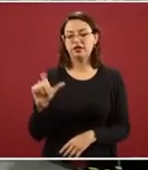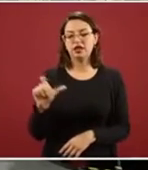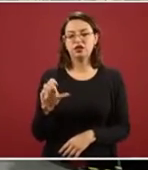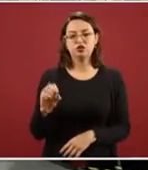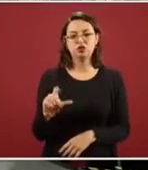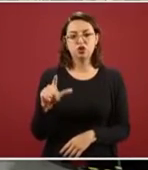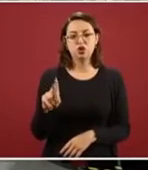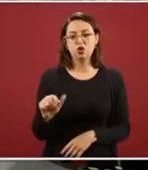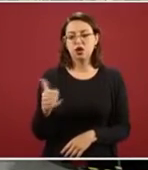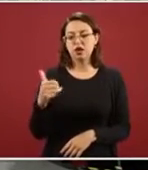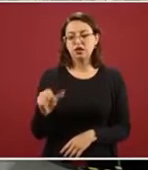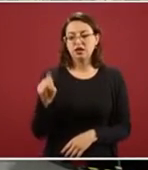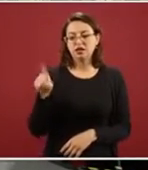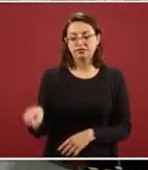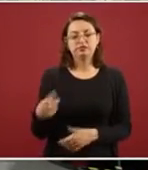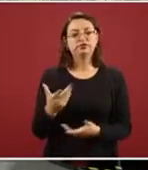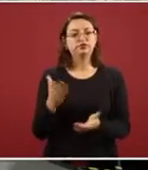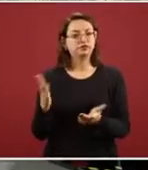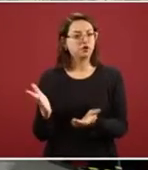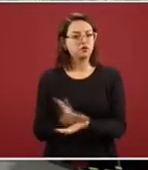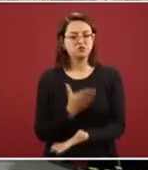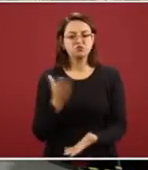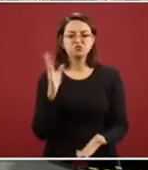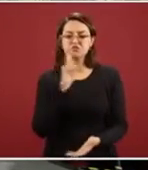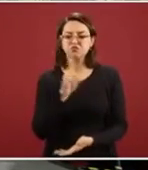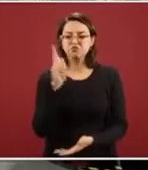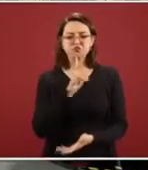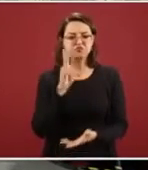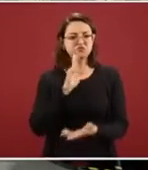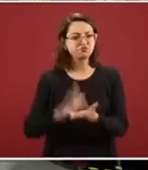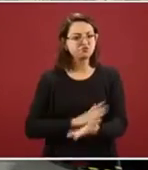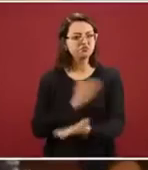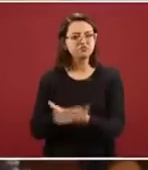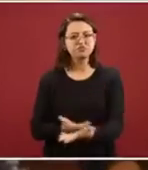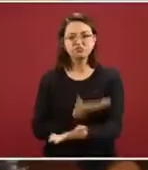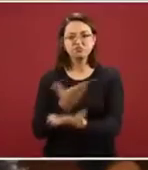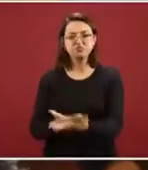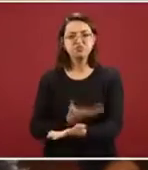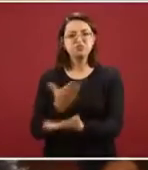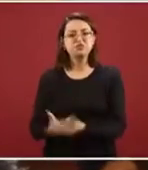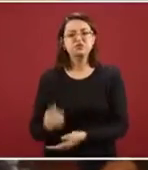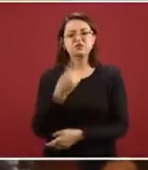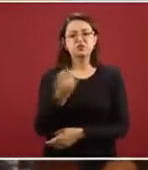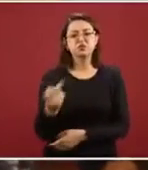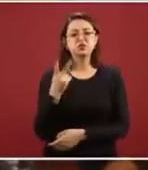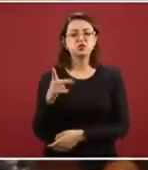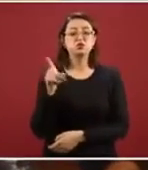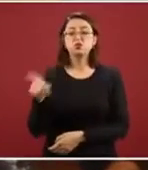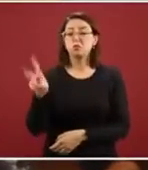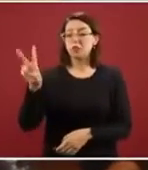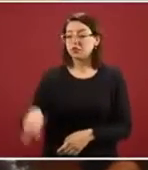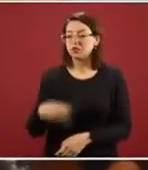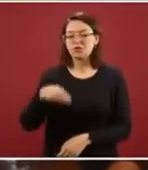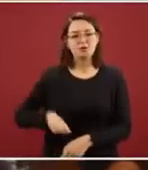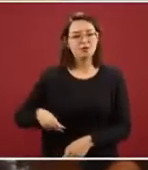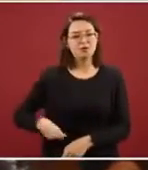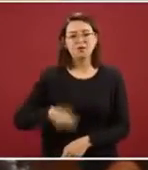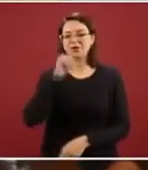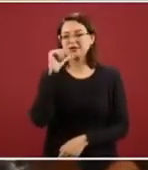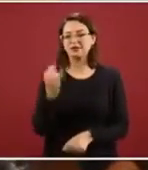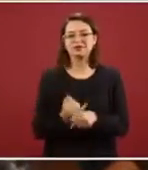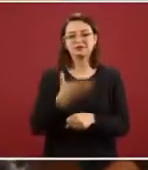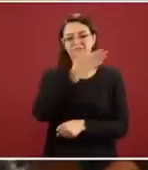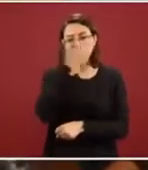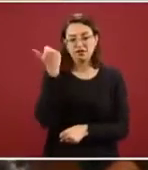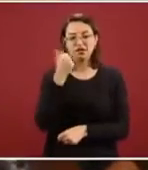muy sólido en cuanto a pruebas, 108 pruebas, elementos de prueba de su inocencia, y fue torturado